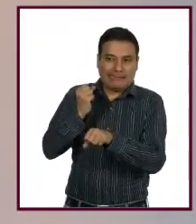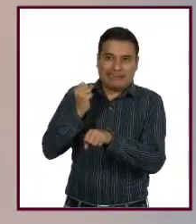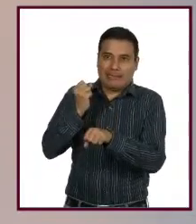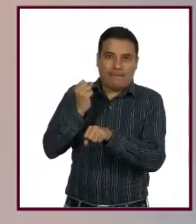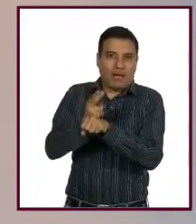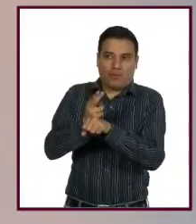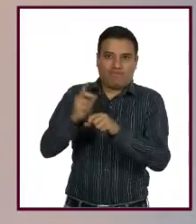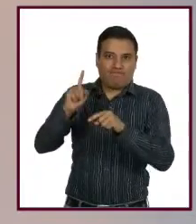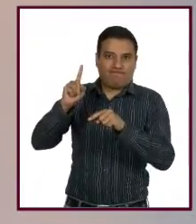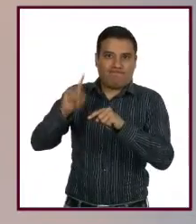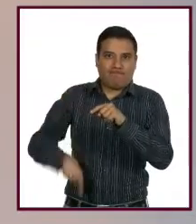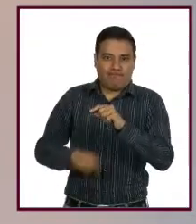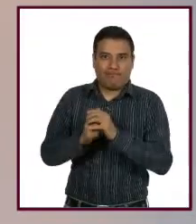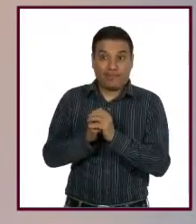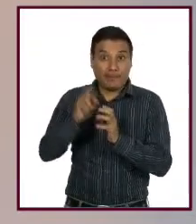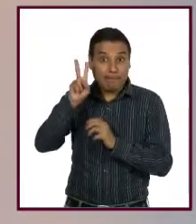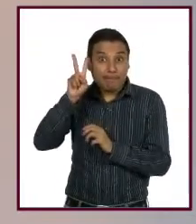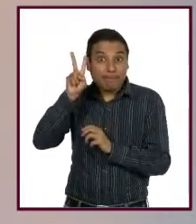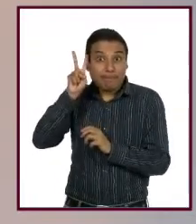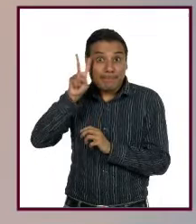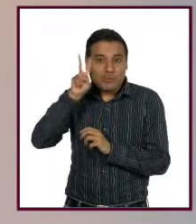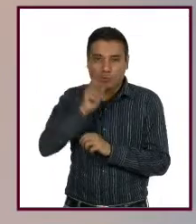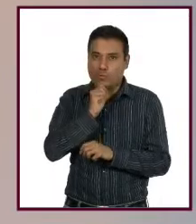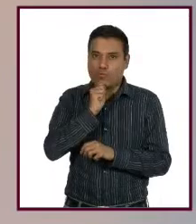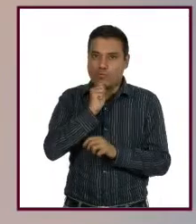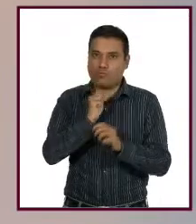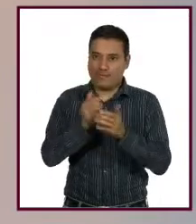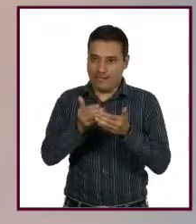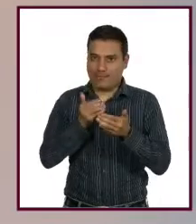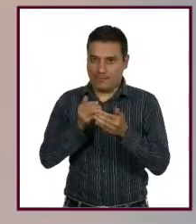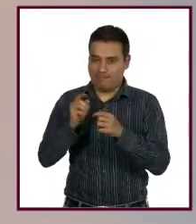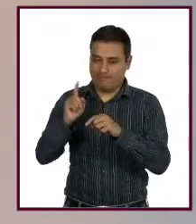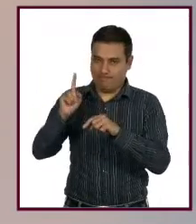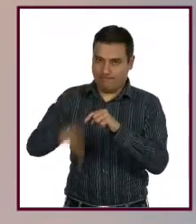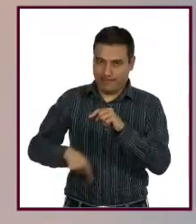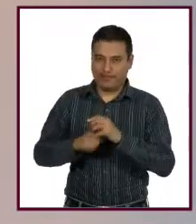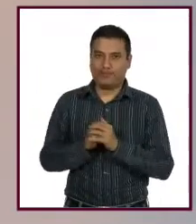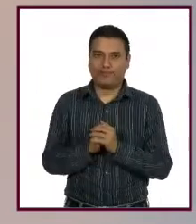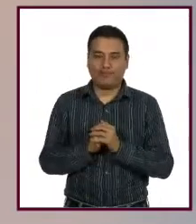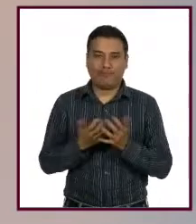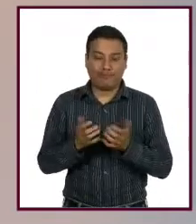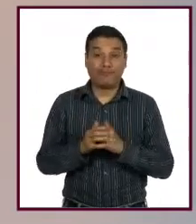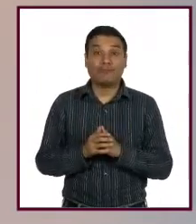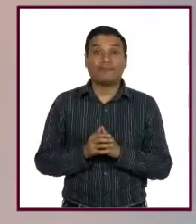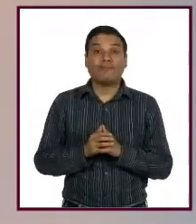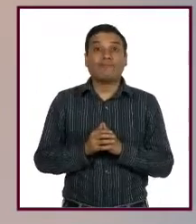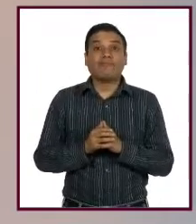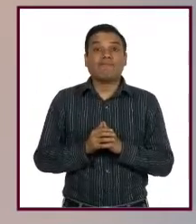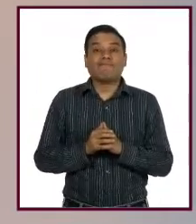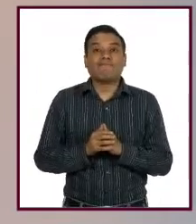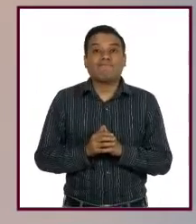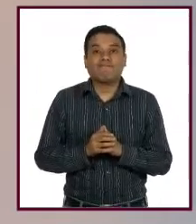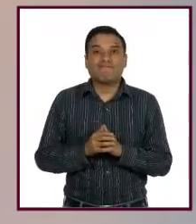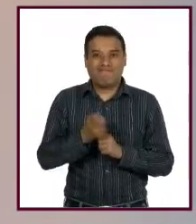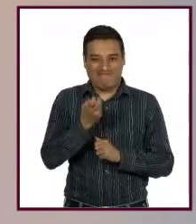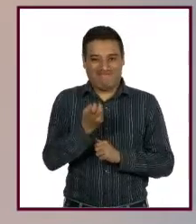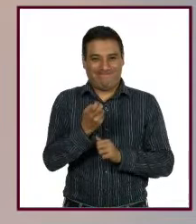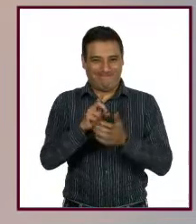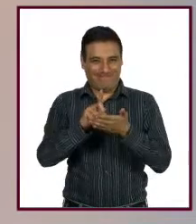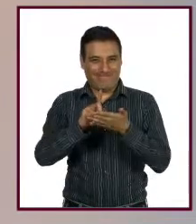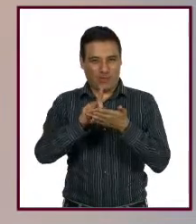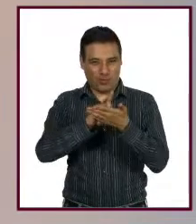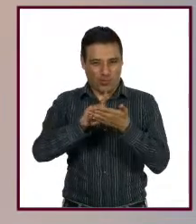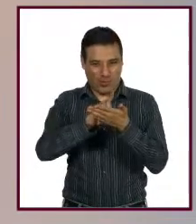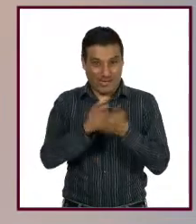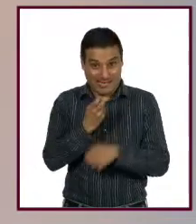intervenir antes de que se genere una dependencia. Sin embargo, como este tipo de moléculas funcionan o tienen su efecto